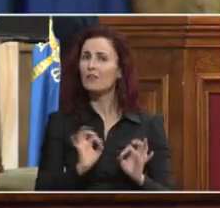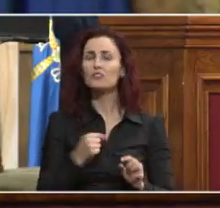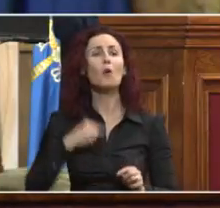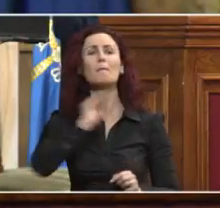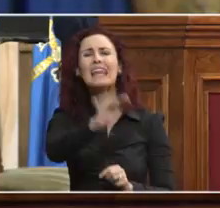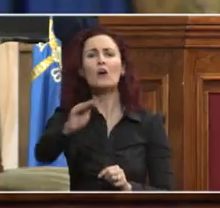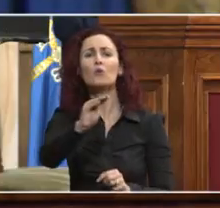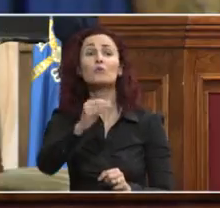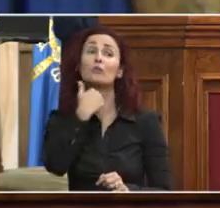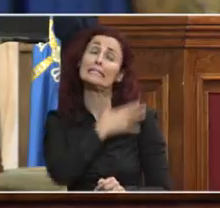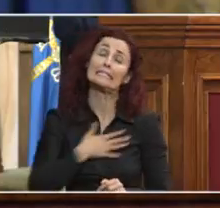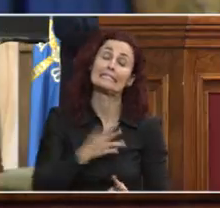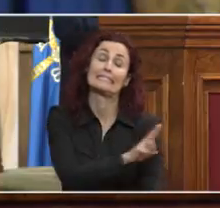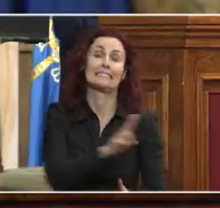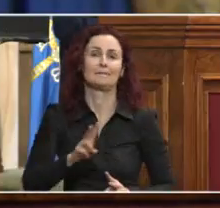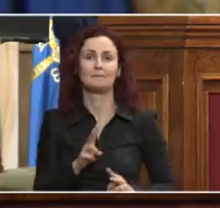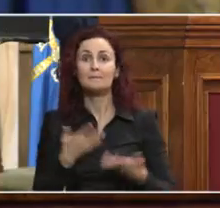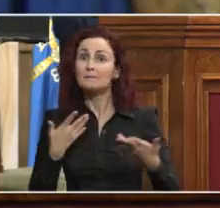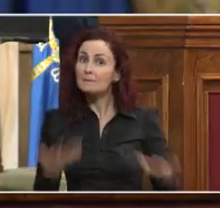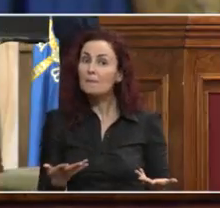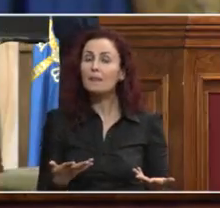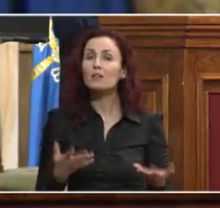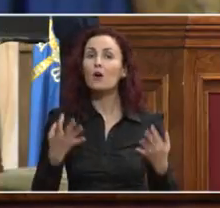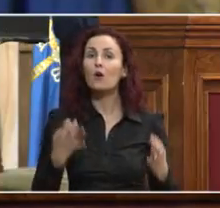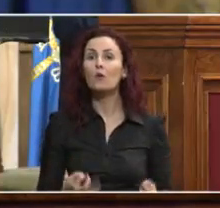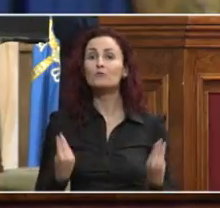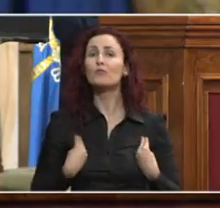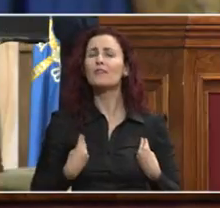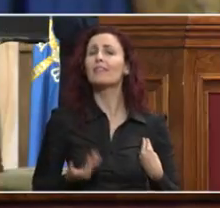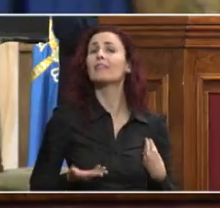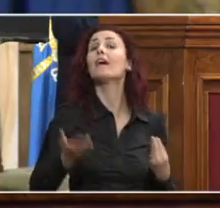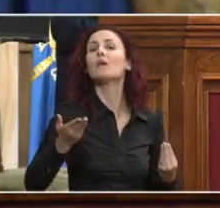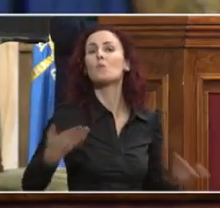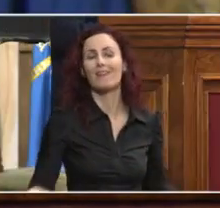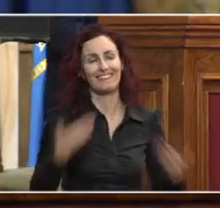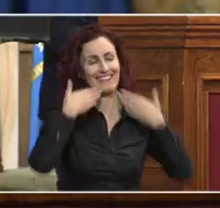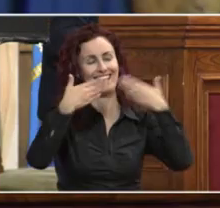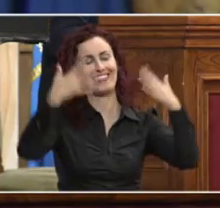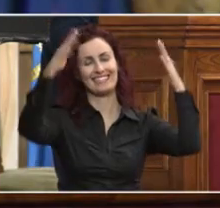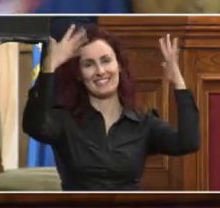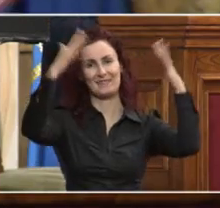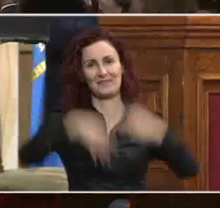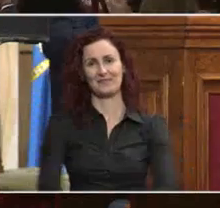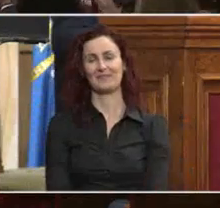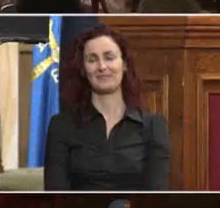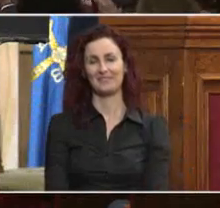yo pregunto y quiero que alguien me responda: ¿cuál es el verdadero sentido de la vida? Muchas gracias. Bravo.